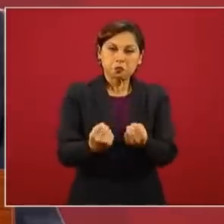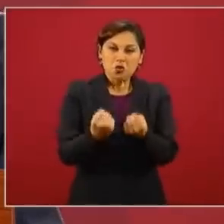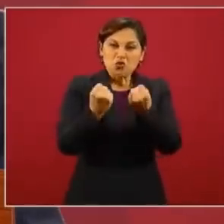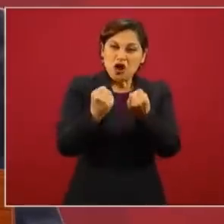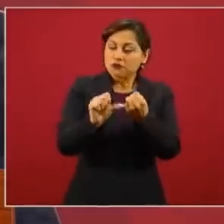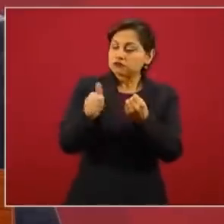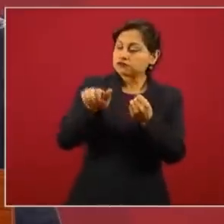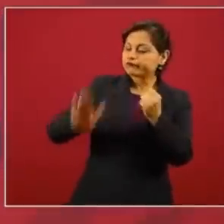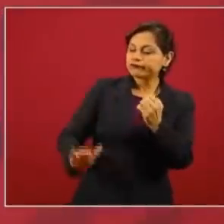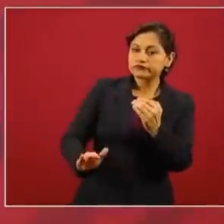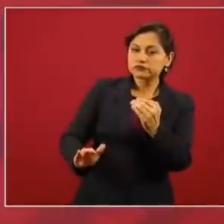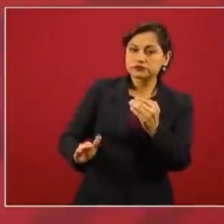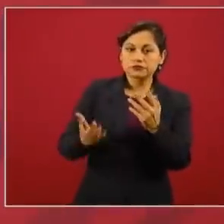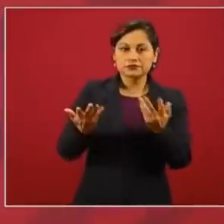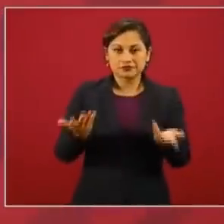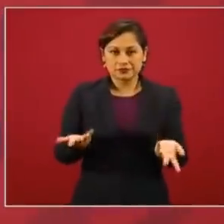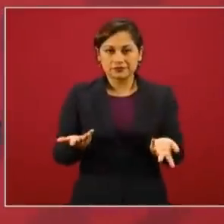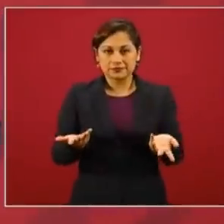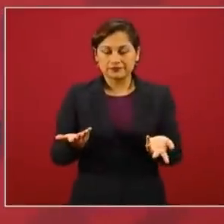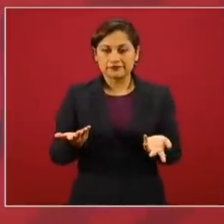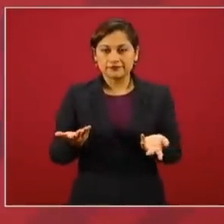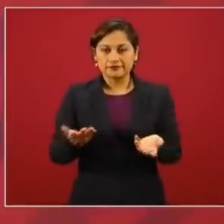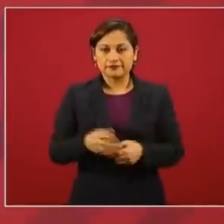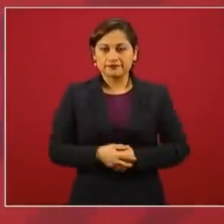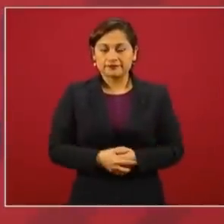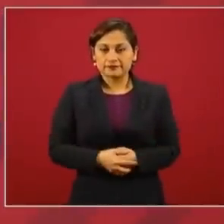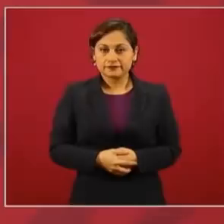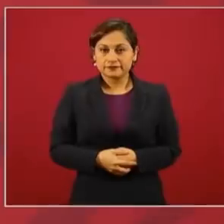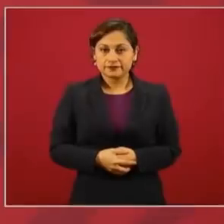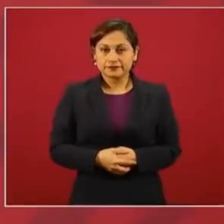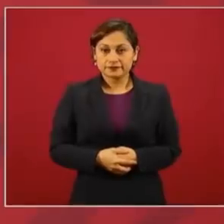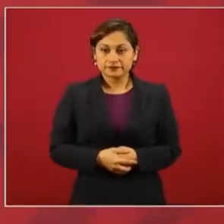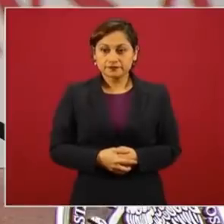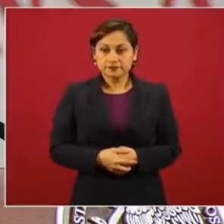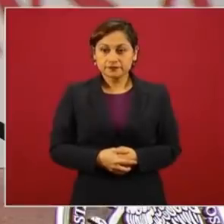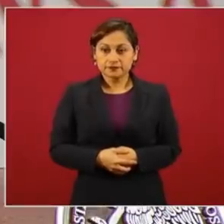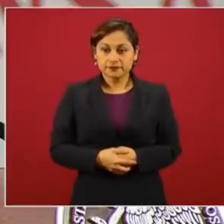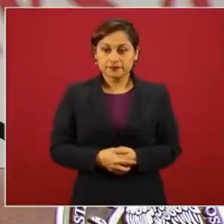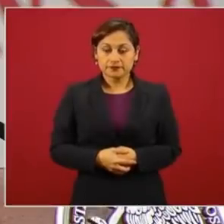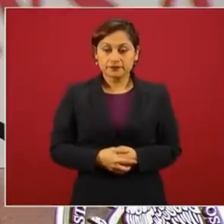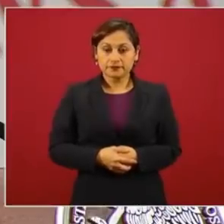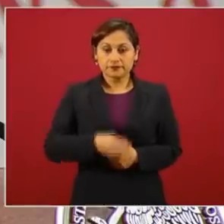porque también crearon un lenguaje, ¿no? Una terminología